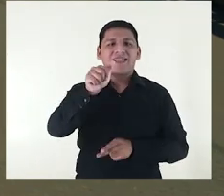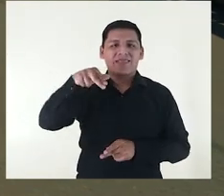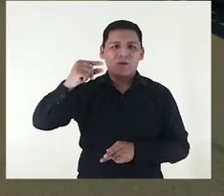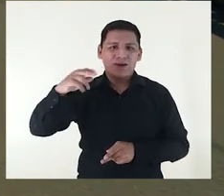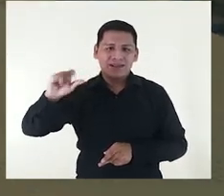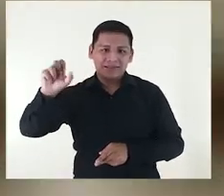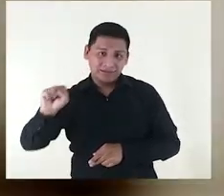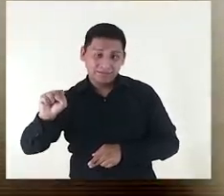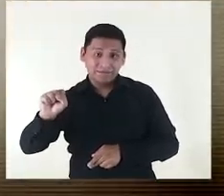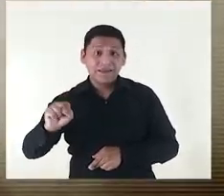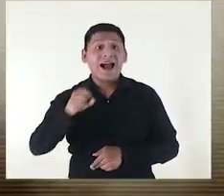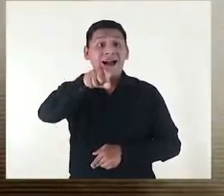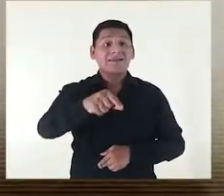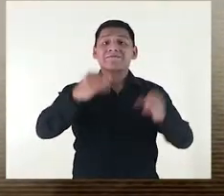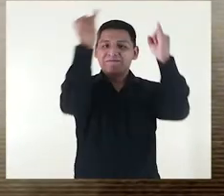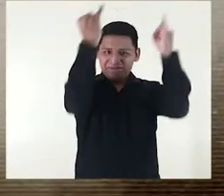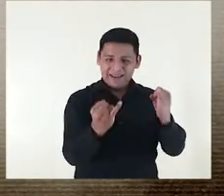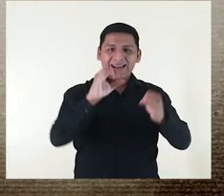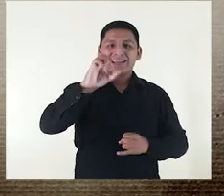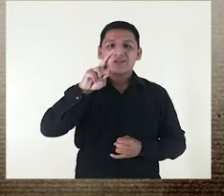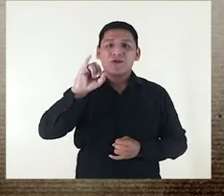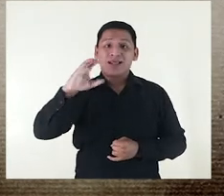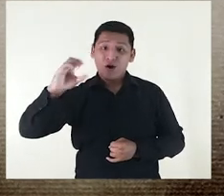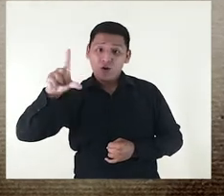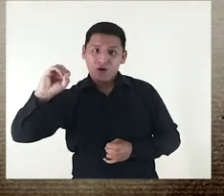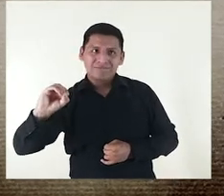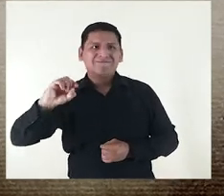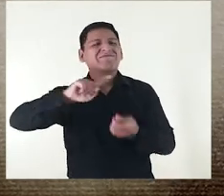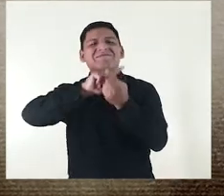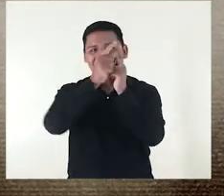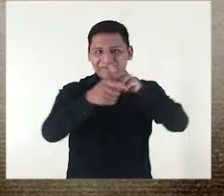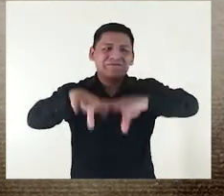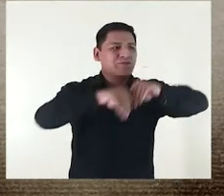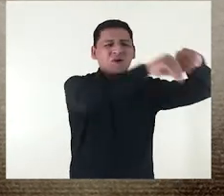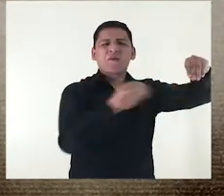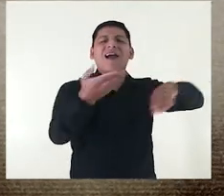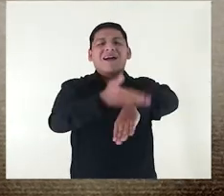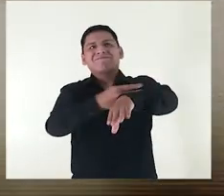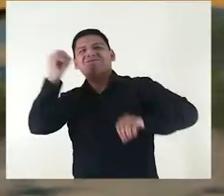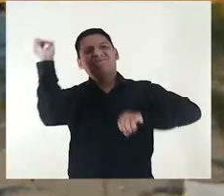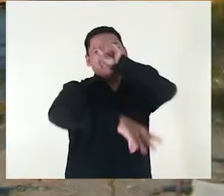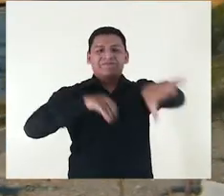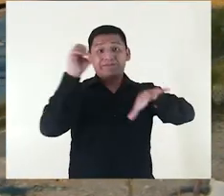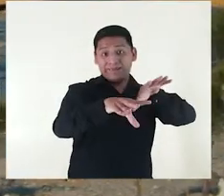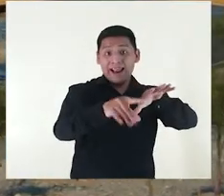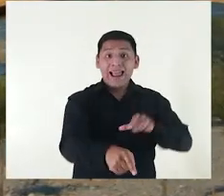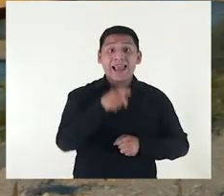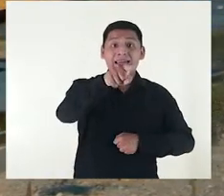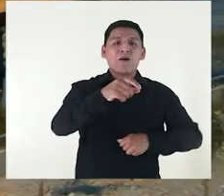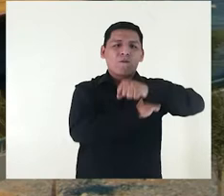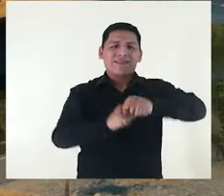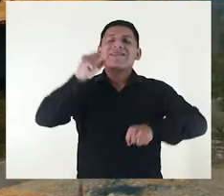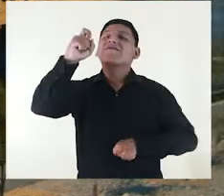hoy Andahuaylas. Luego de la inauguración de la escuela de Cristóbal Colón que existía allí, fue retirada por sufrir vandalismo en ese lugar.